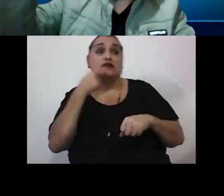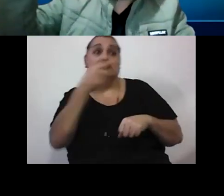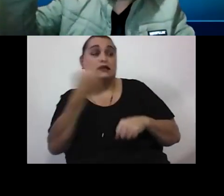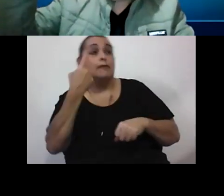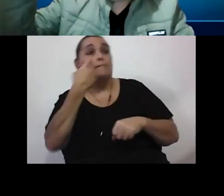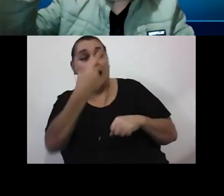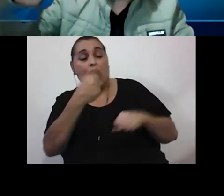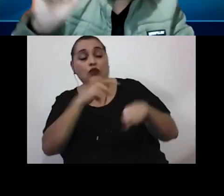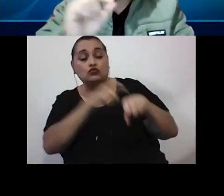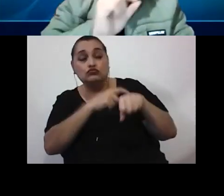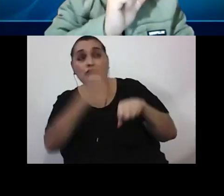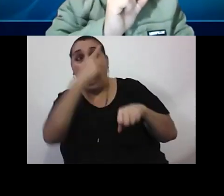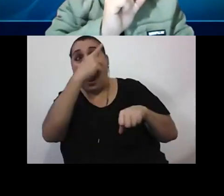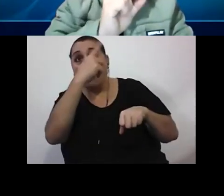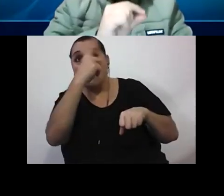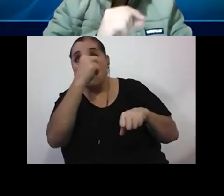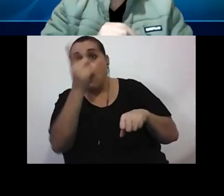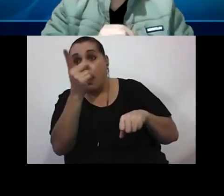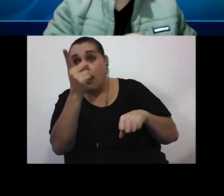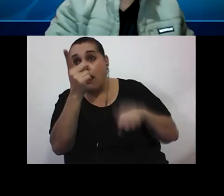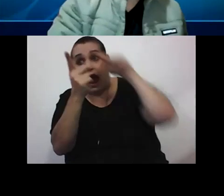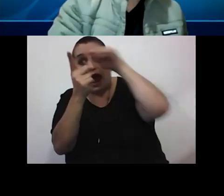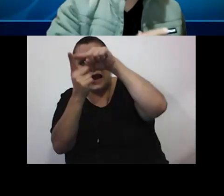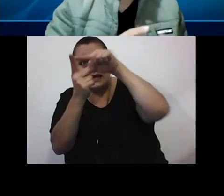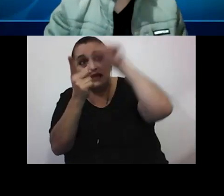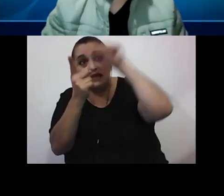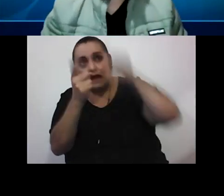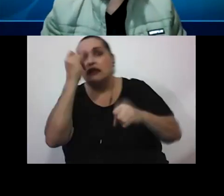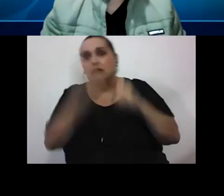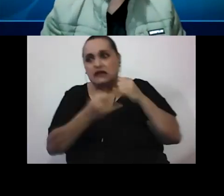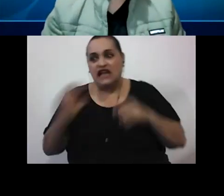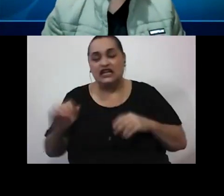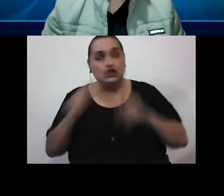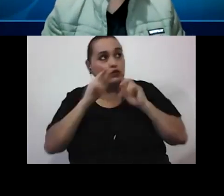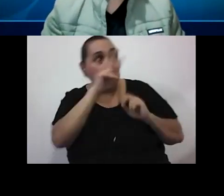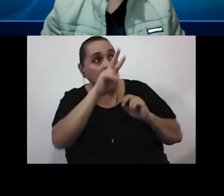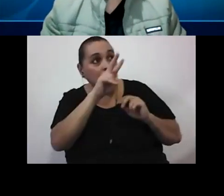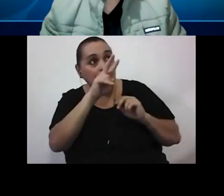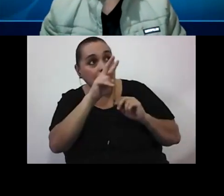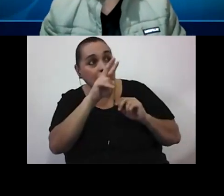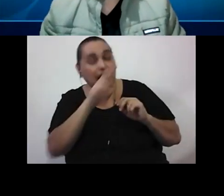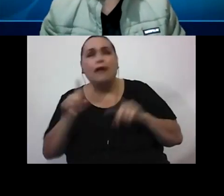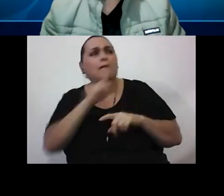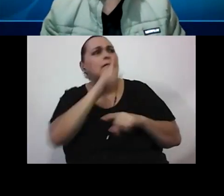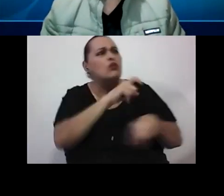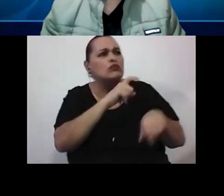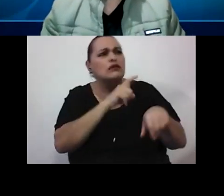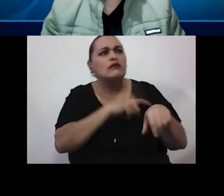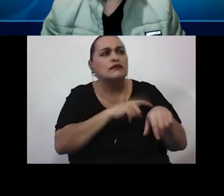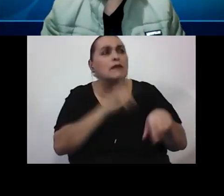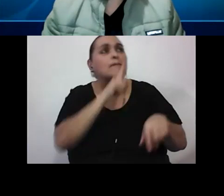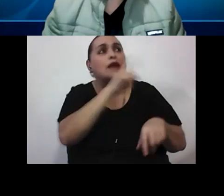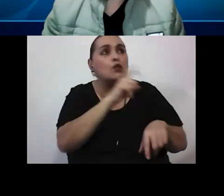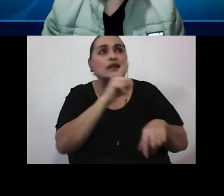hacer eso cuando esta aguja grande esté aquí, entonces el niño cada vez que se va a acercar a hacerte la pregunta, en vez de hacerte la pregunta